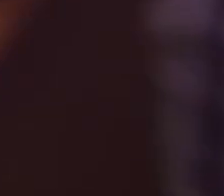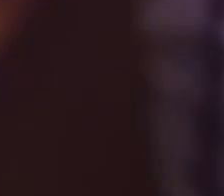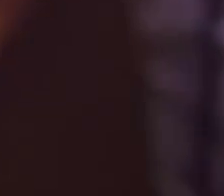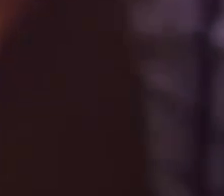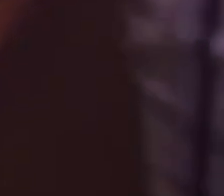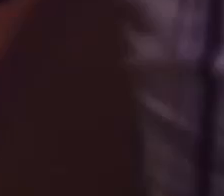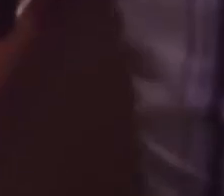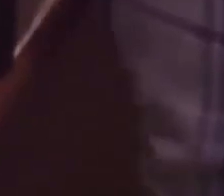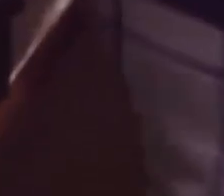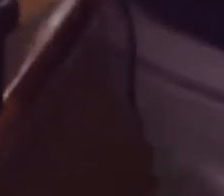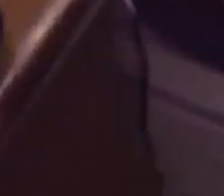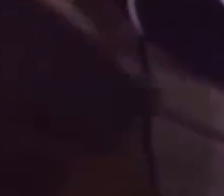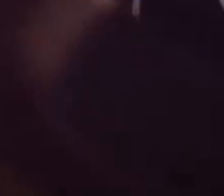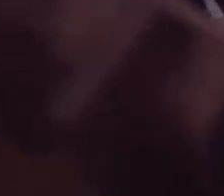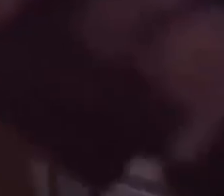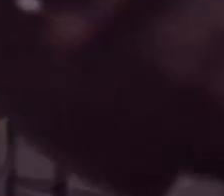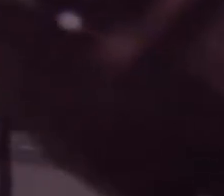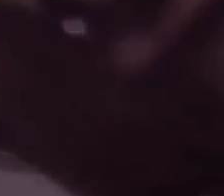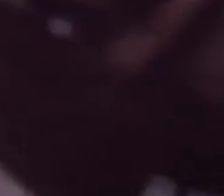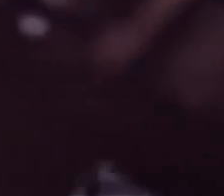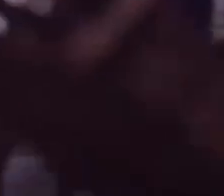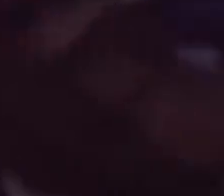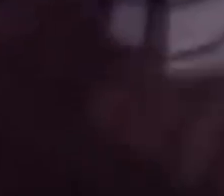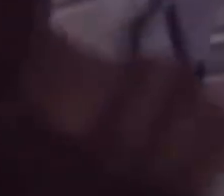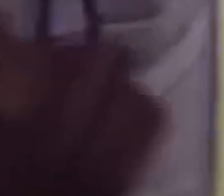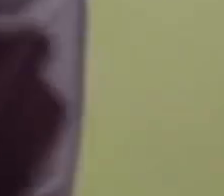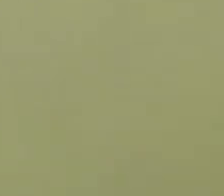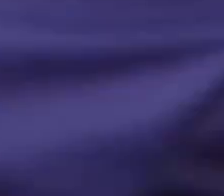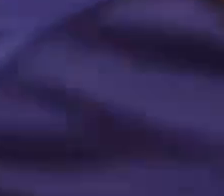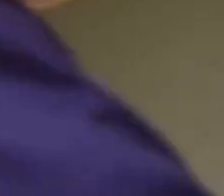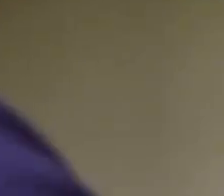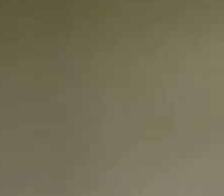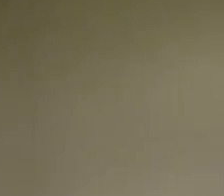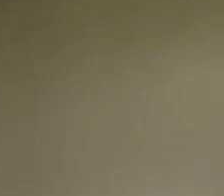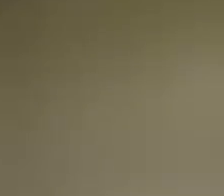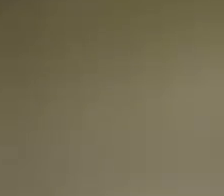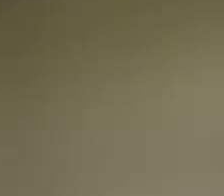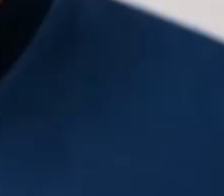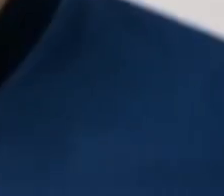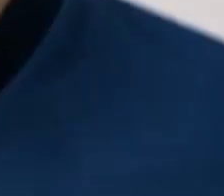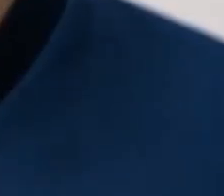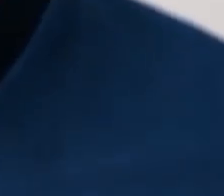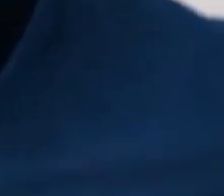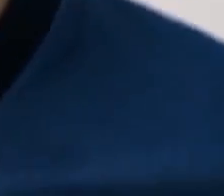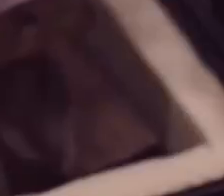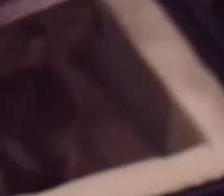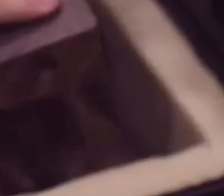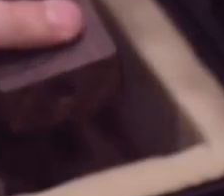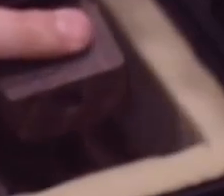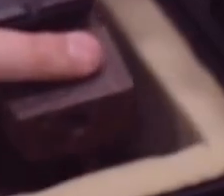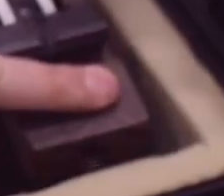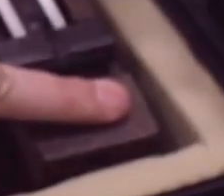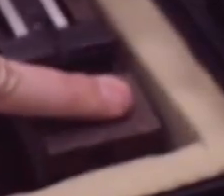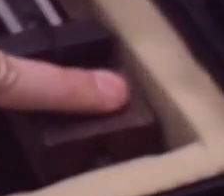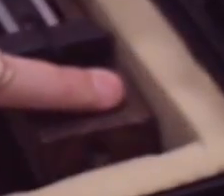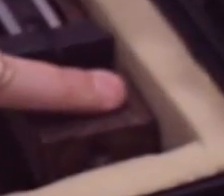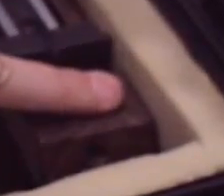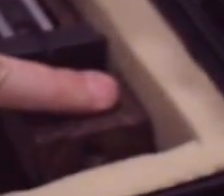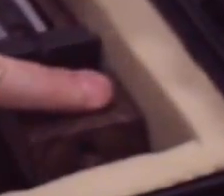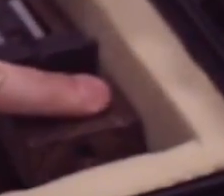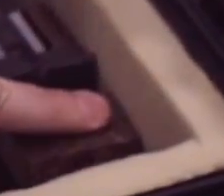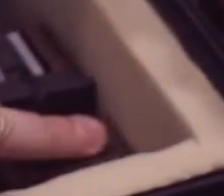un planeta, en 1894, que es cuando se crea el comité, ¿no? O sea, Coubertin lo concibe. Pues es claro,